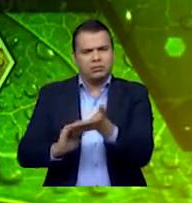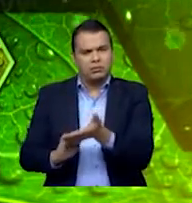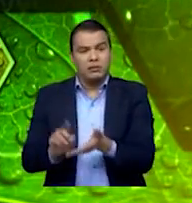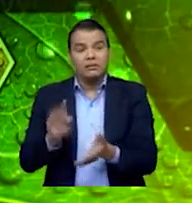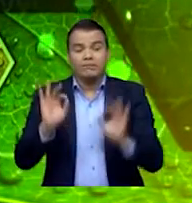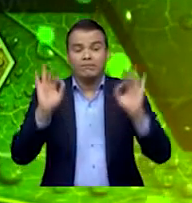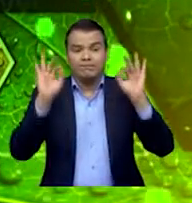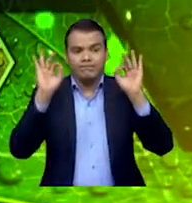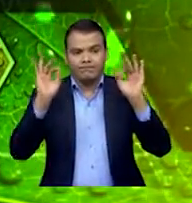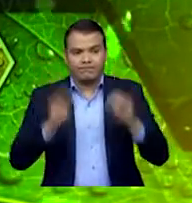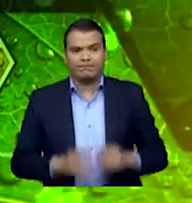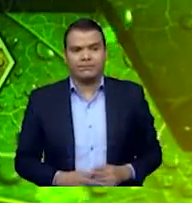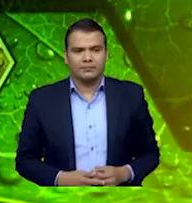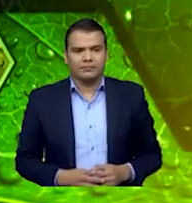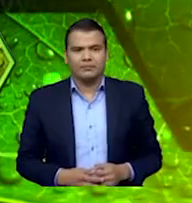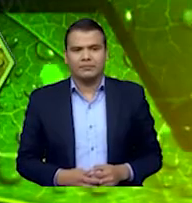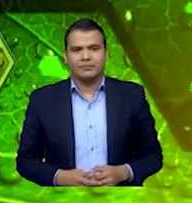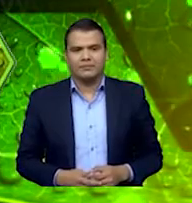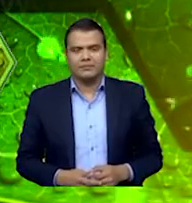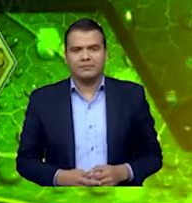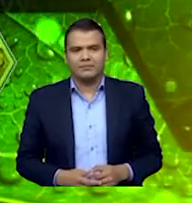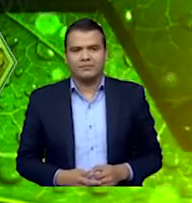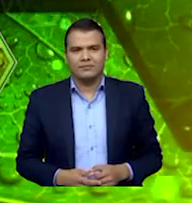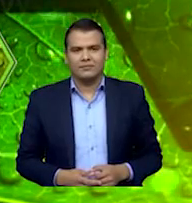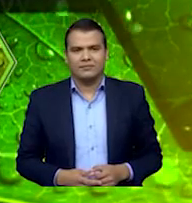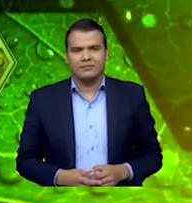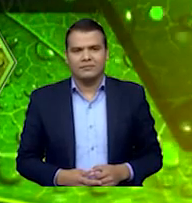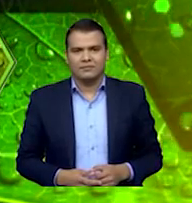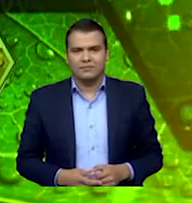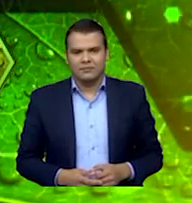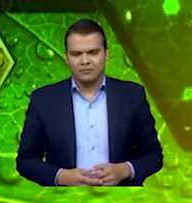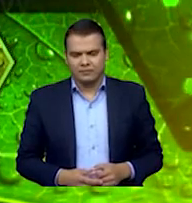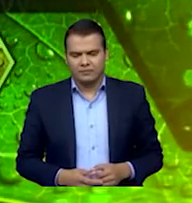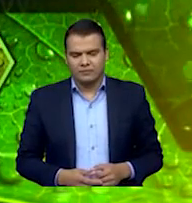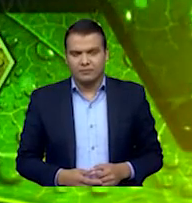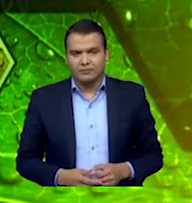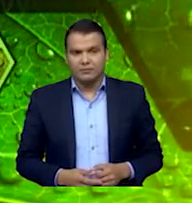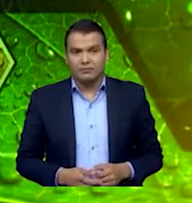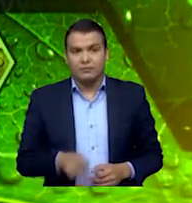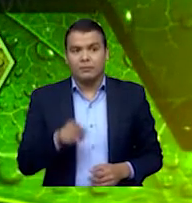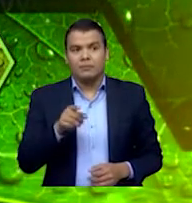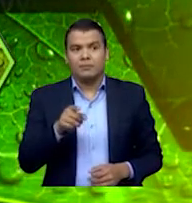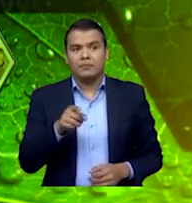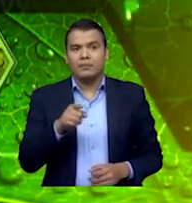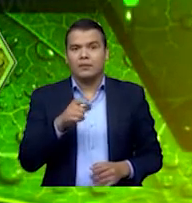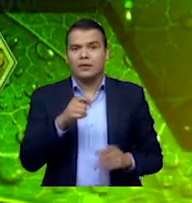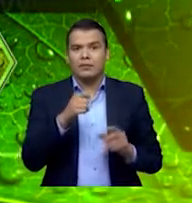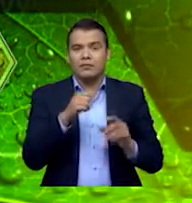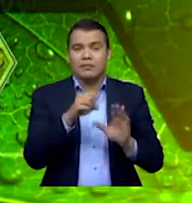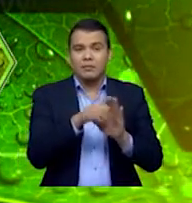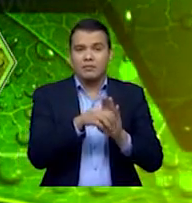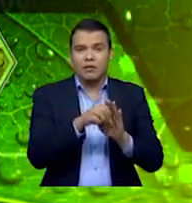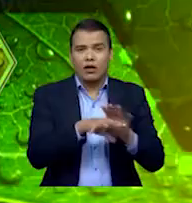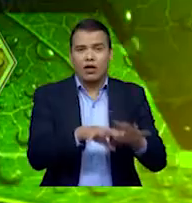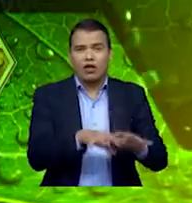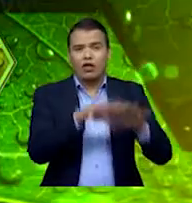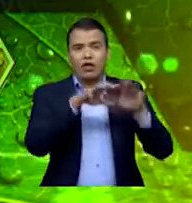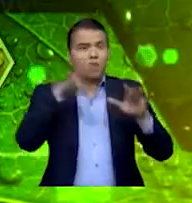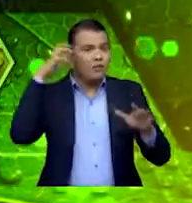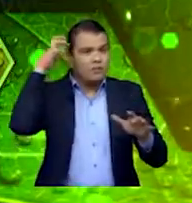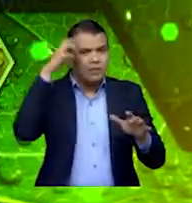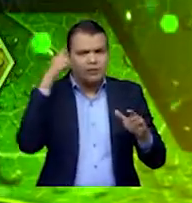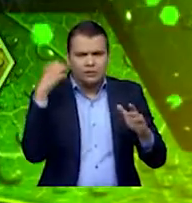y educativas de este estratégico pulmón verde en el sur de cali cerca de 10 toneladas de residuos de jan al año turistas en fans